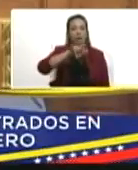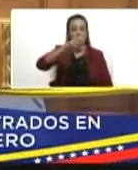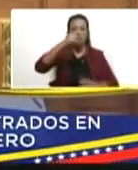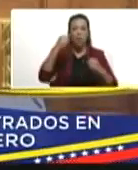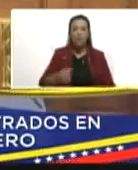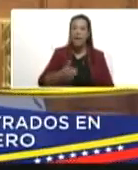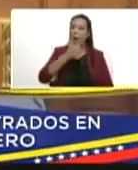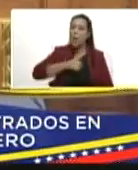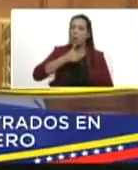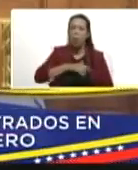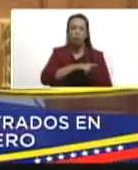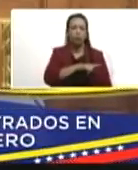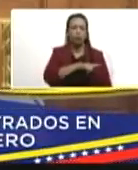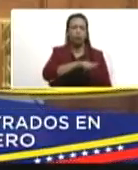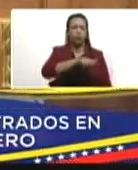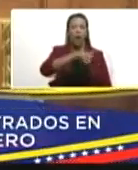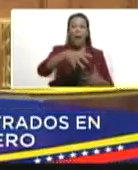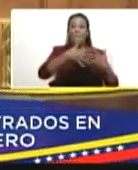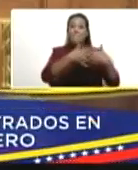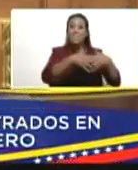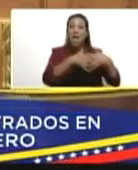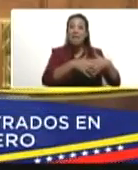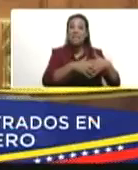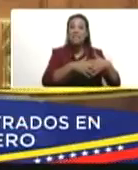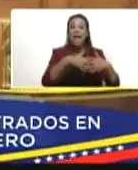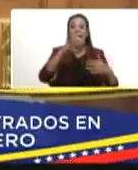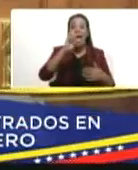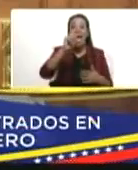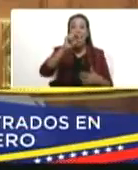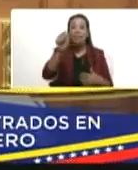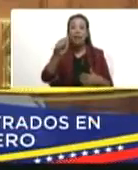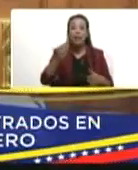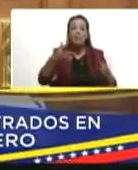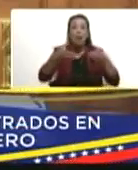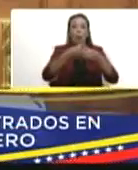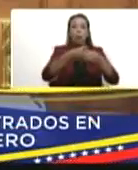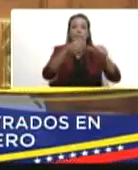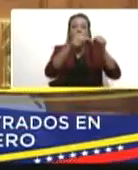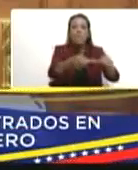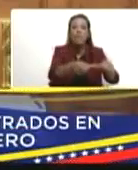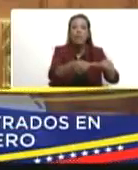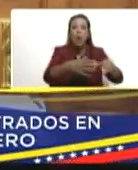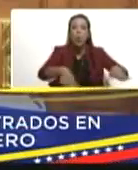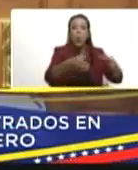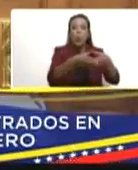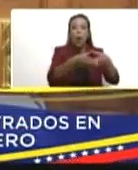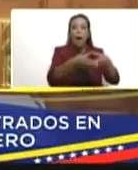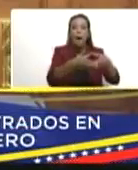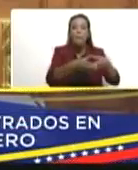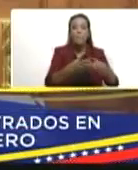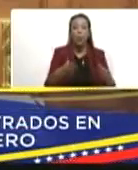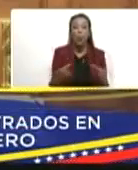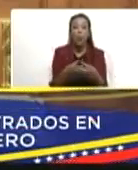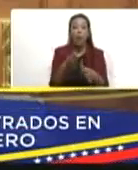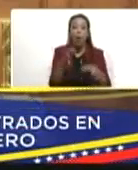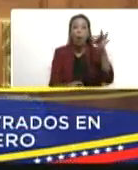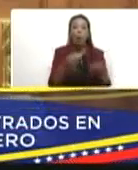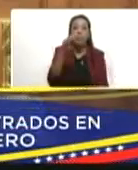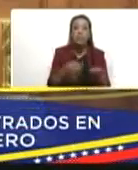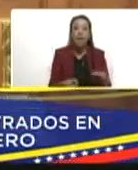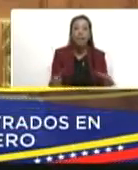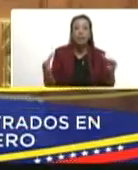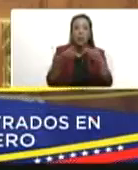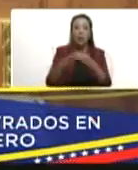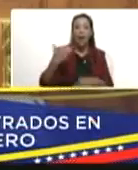nave de la empresa entras Sur sigue secuestrada por el partido judicial de la